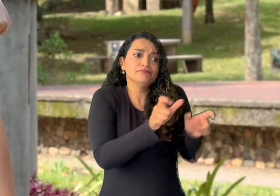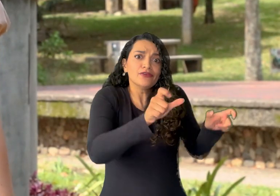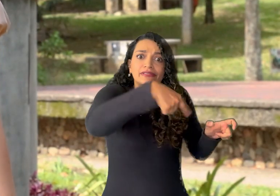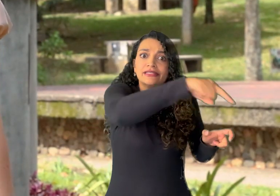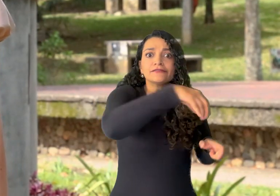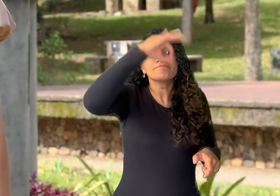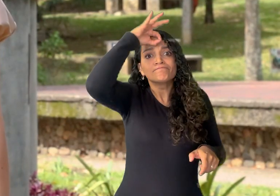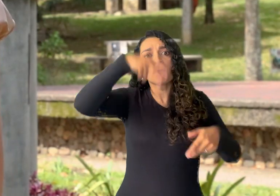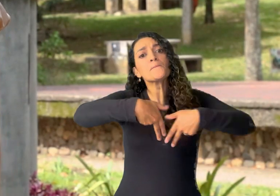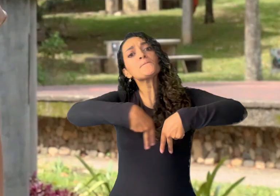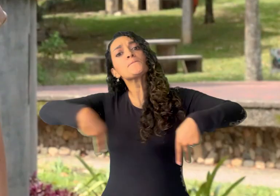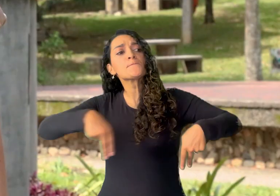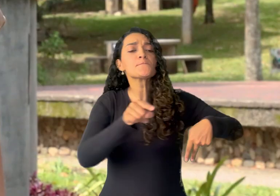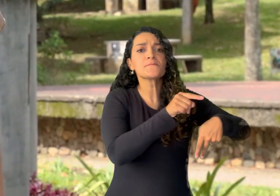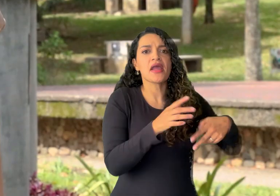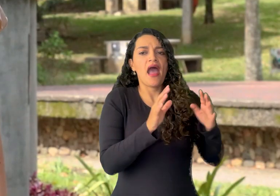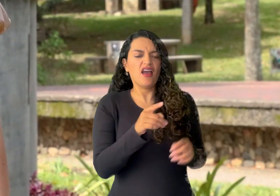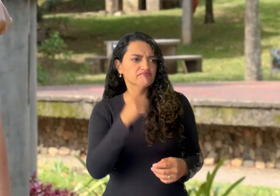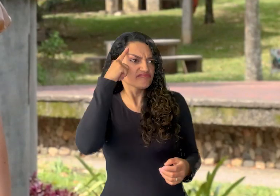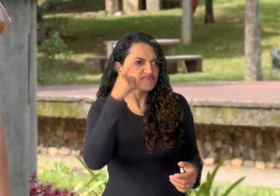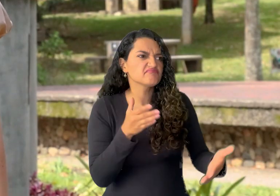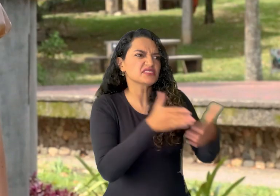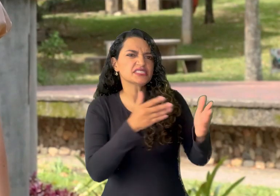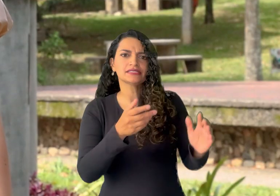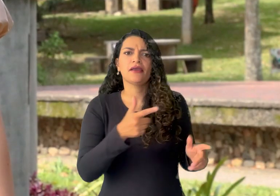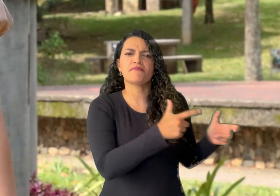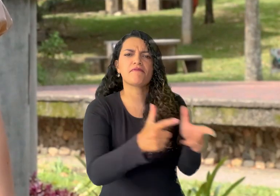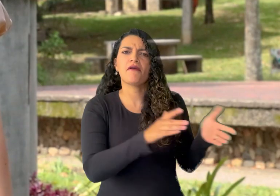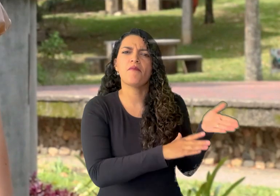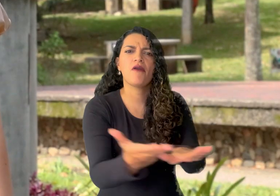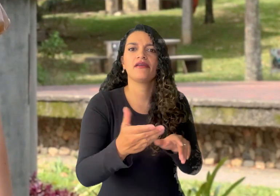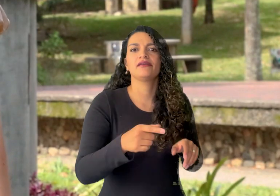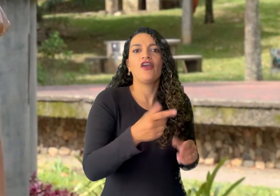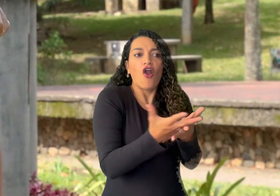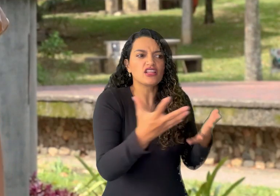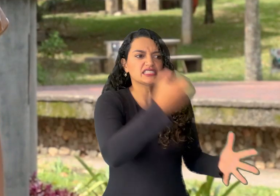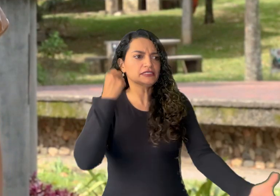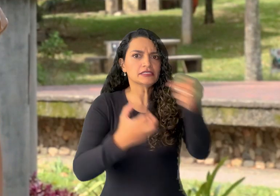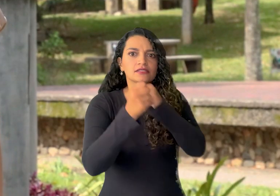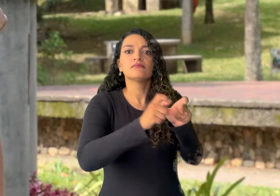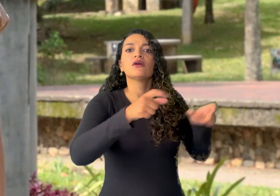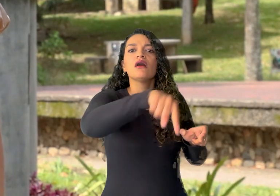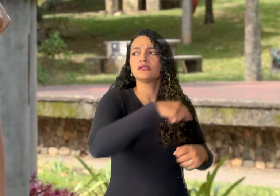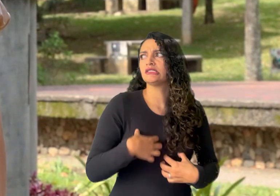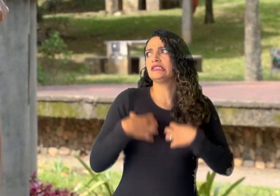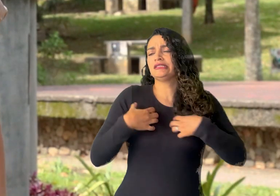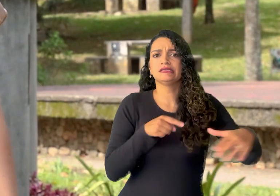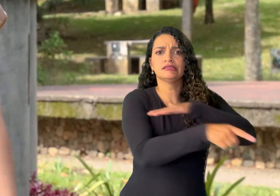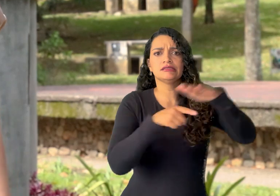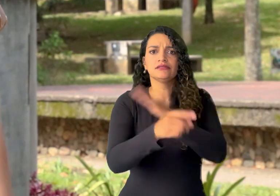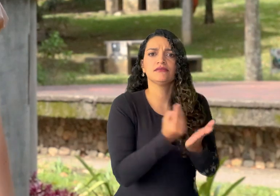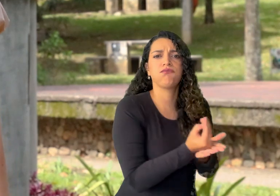armadas asesinando a civiles en estado de indefensión, despojando a otros de sus bienes y generando terror y desplazamiento.